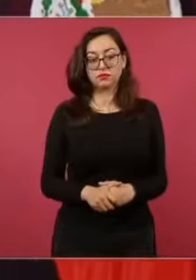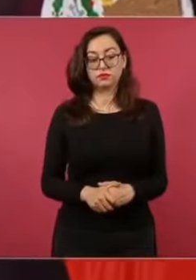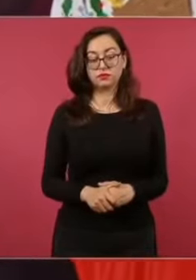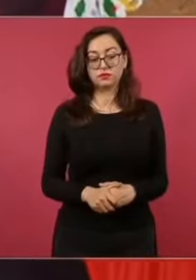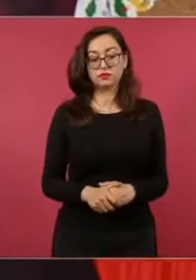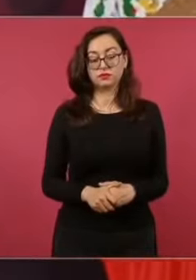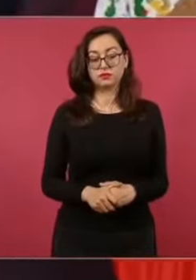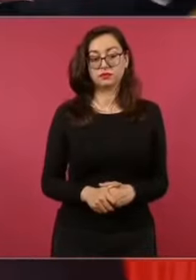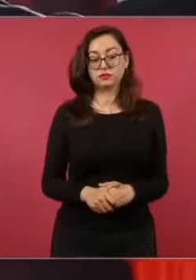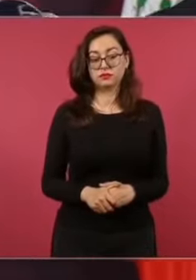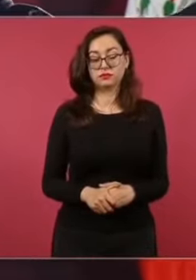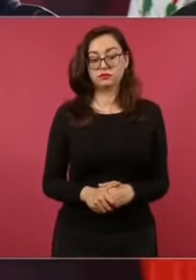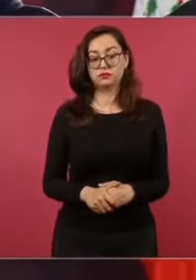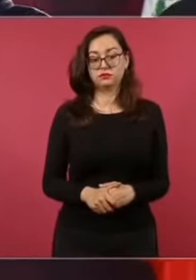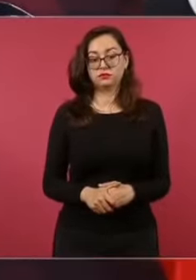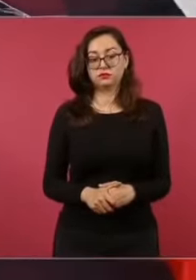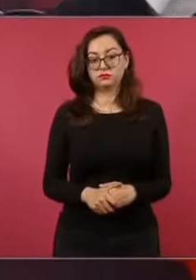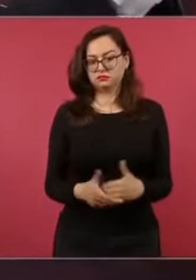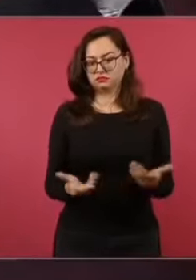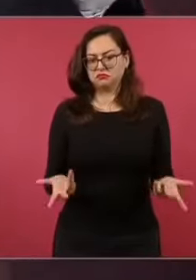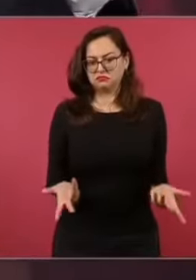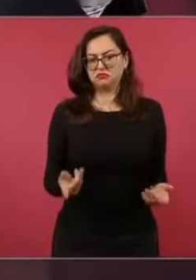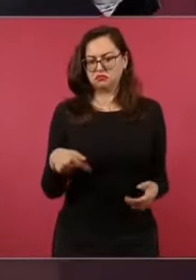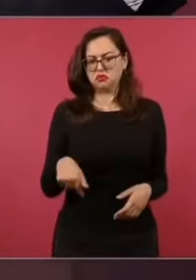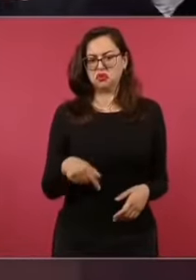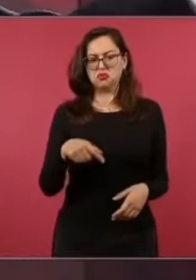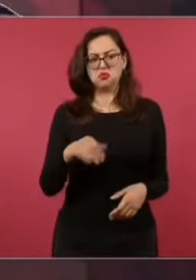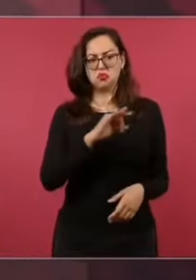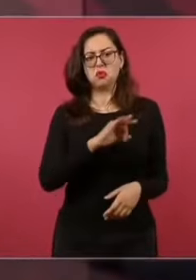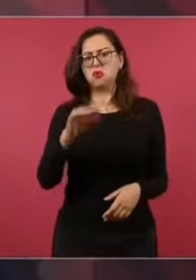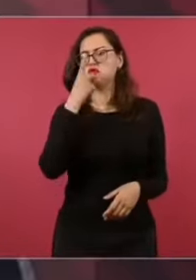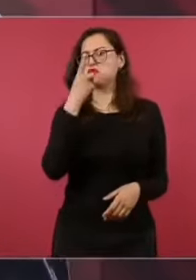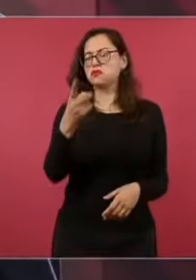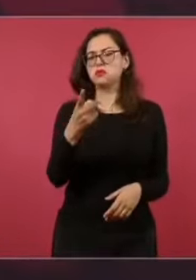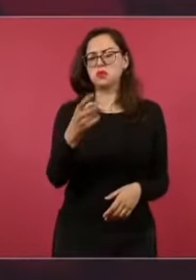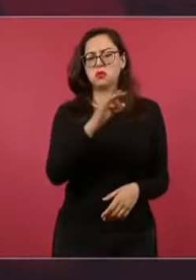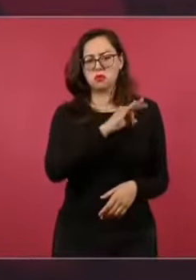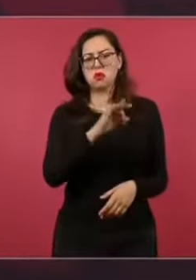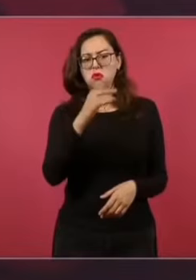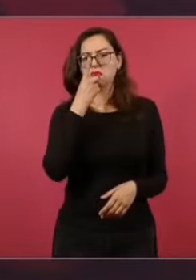Sí. No, y de una vez, lo digo.